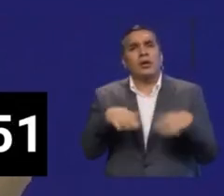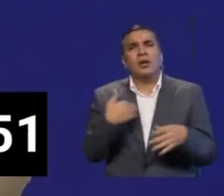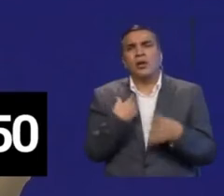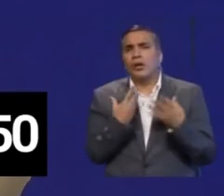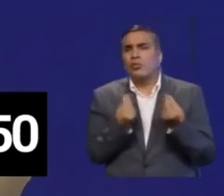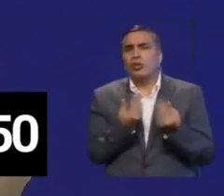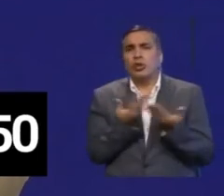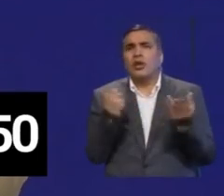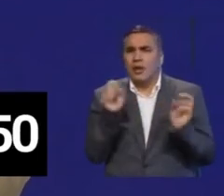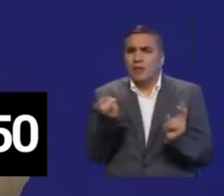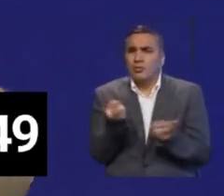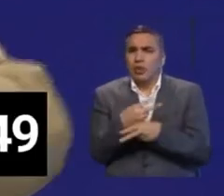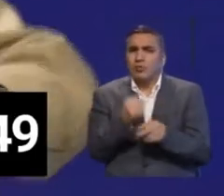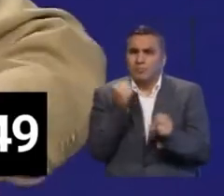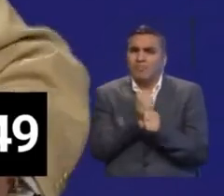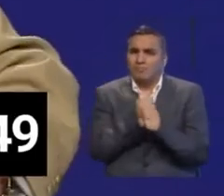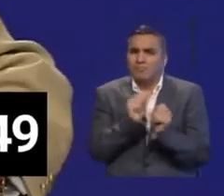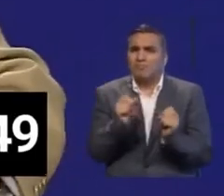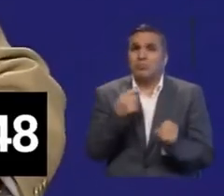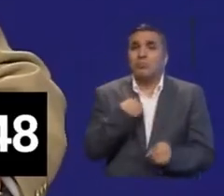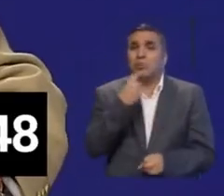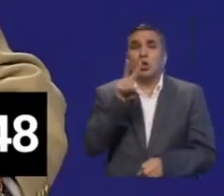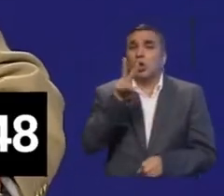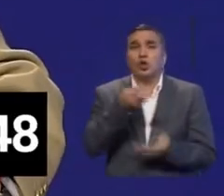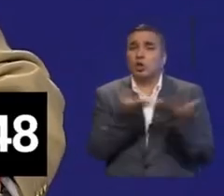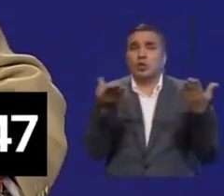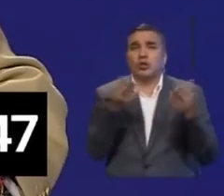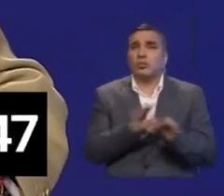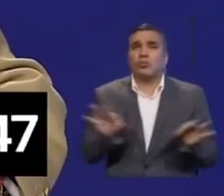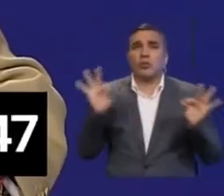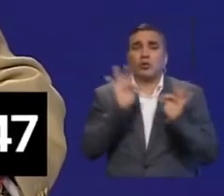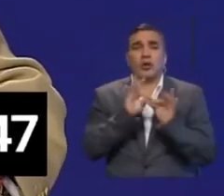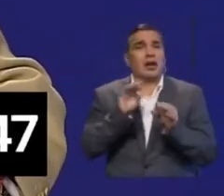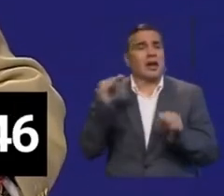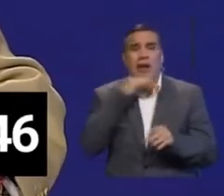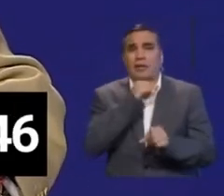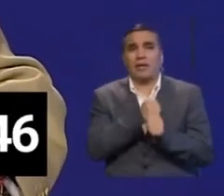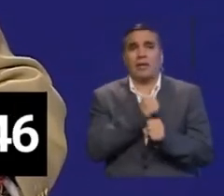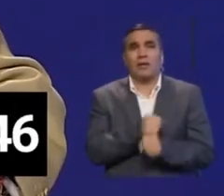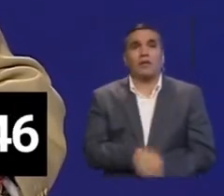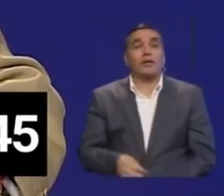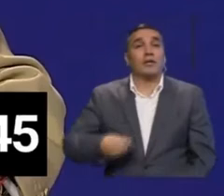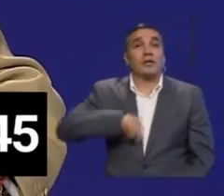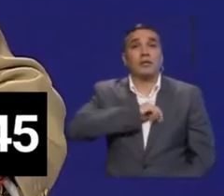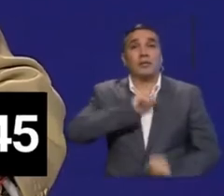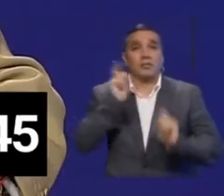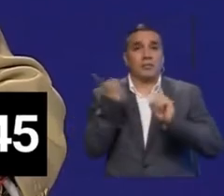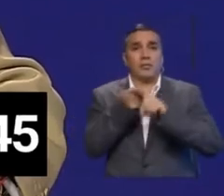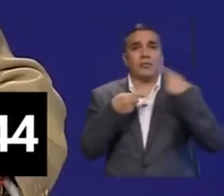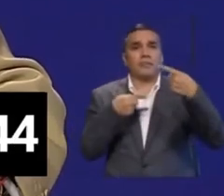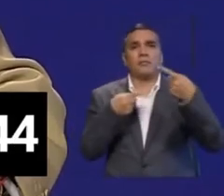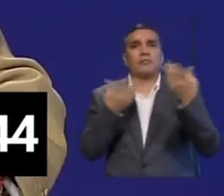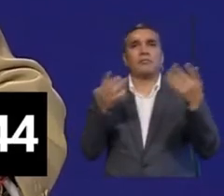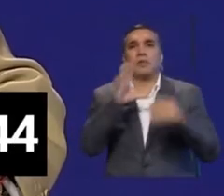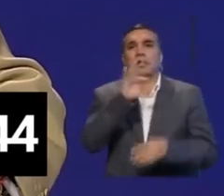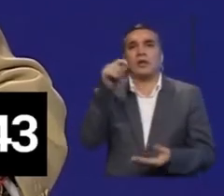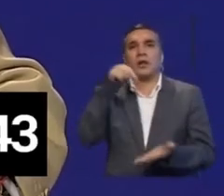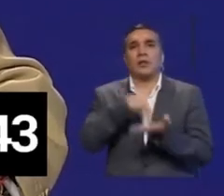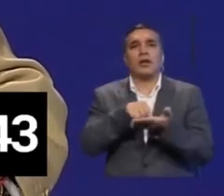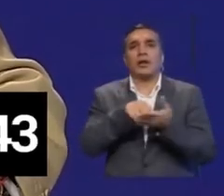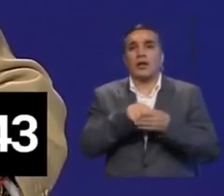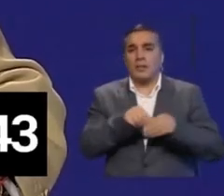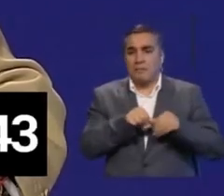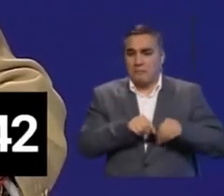hacerlo producir. Aquí les voy a decir que hay dos cosas que vamos a hacer inmediatamente. Vamos a activar 500.000